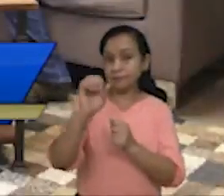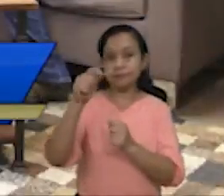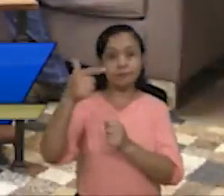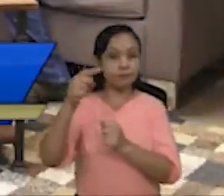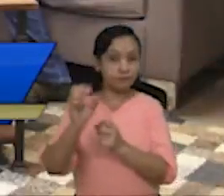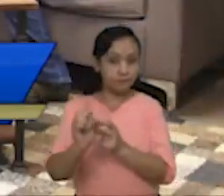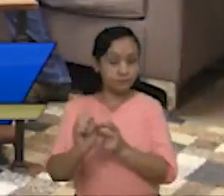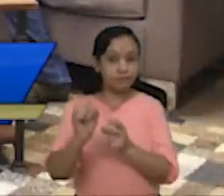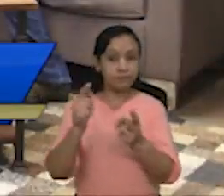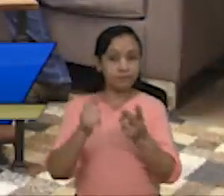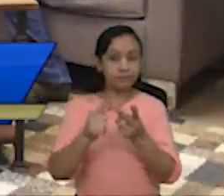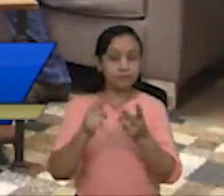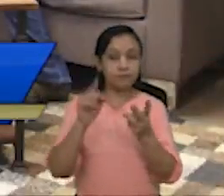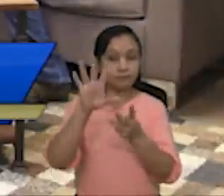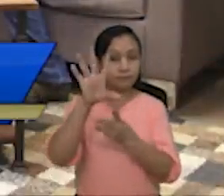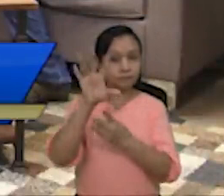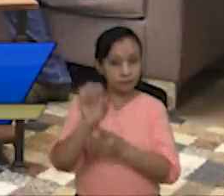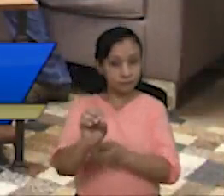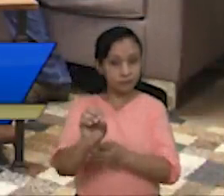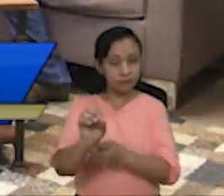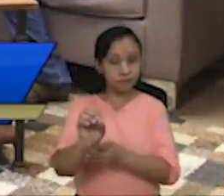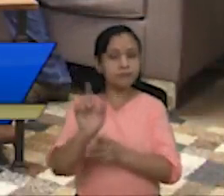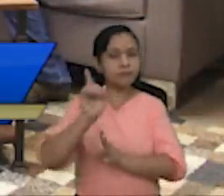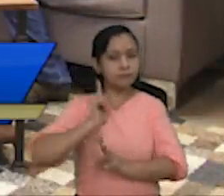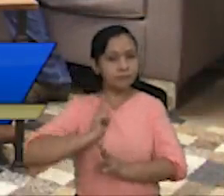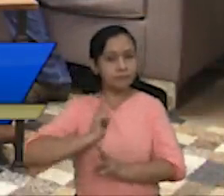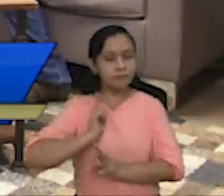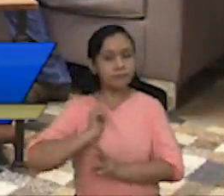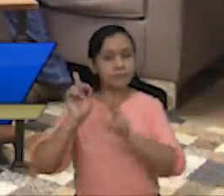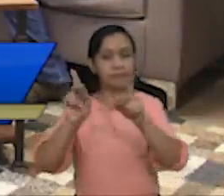70, incluso el 50, que ya tenían,